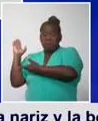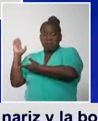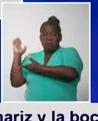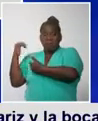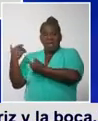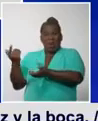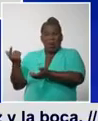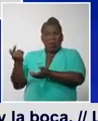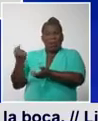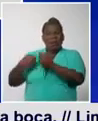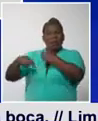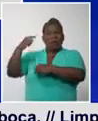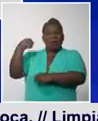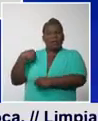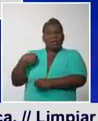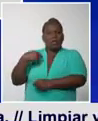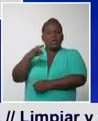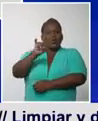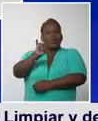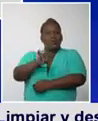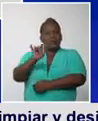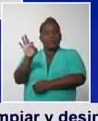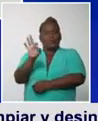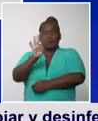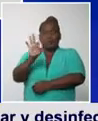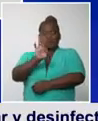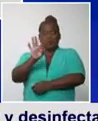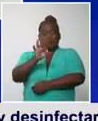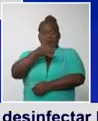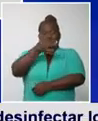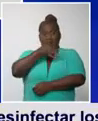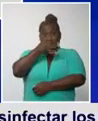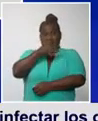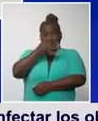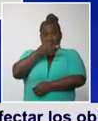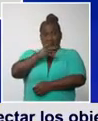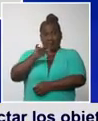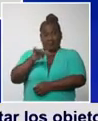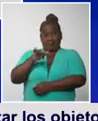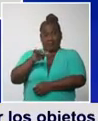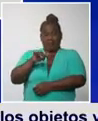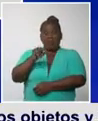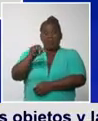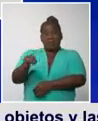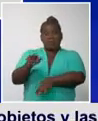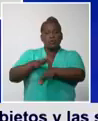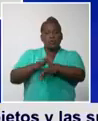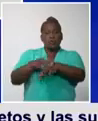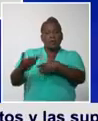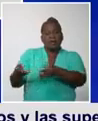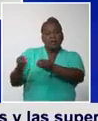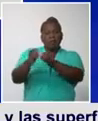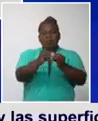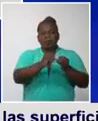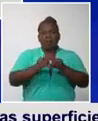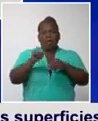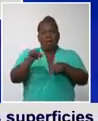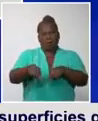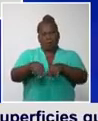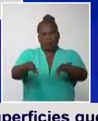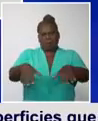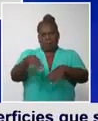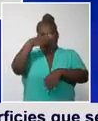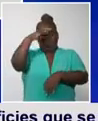ayer, 988, como dije yo, casos consecuencia de la transmisión autóctona en nuestro país, y